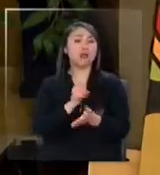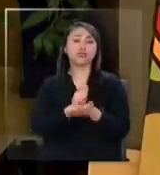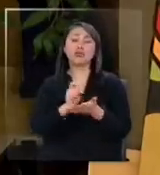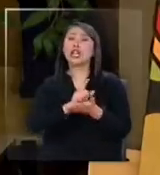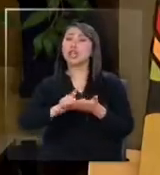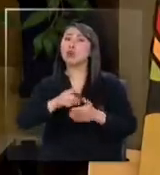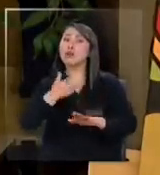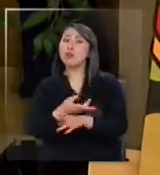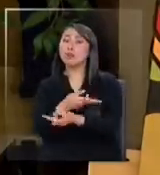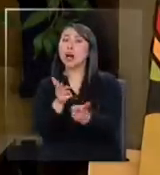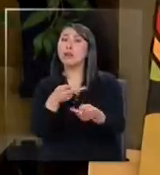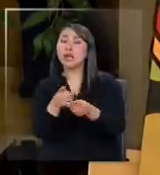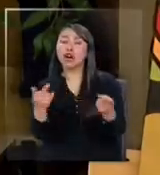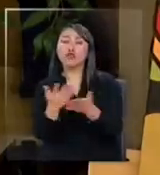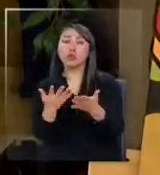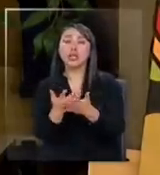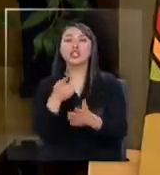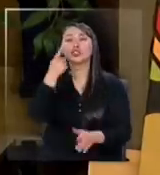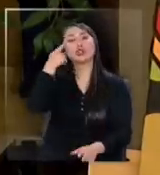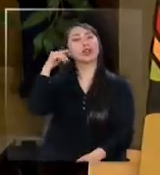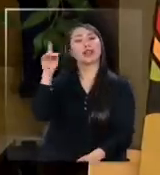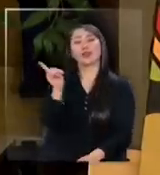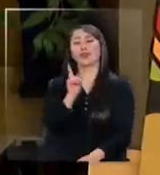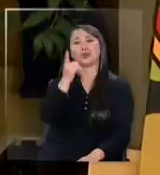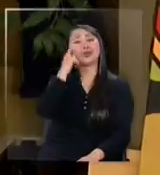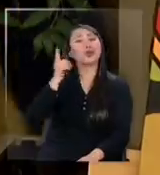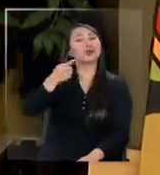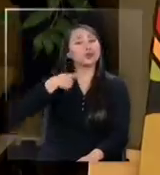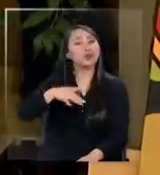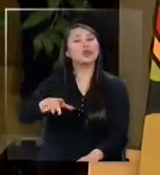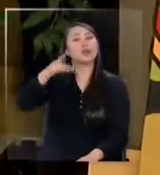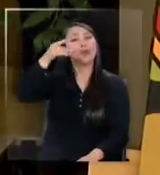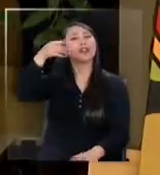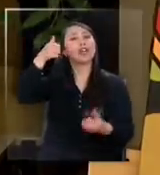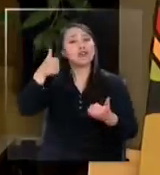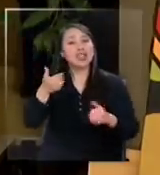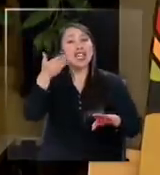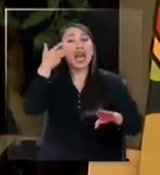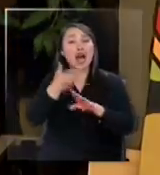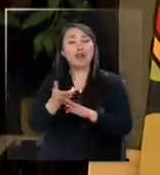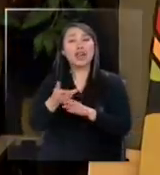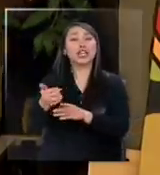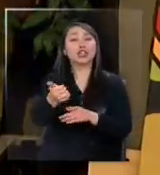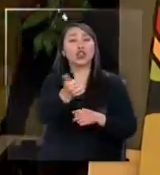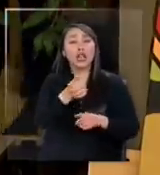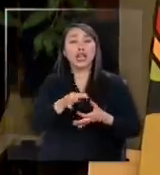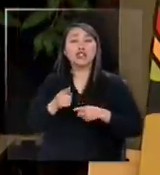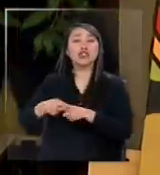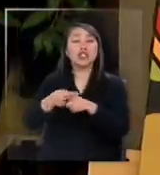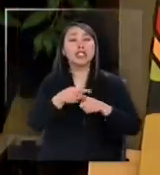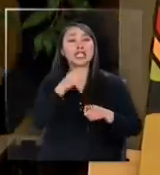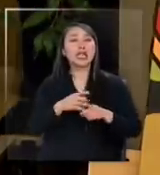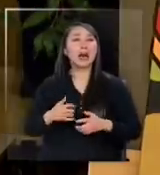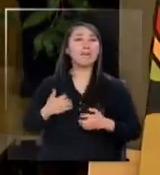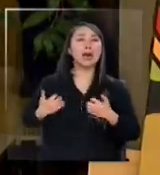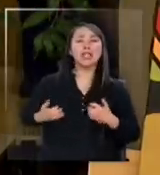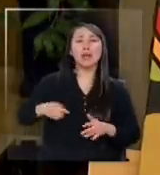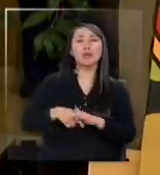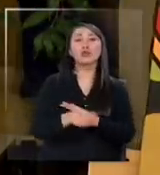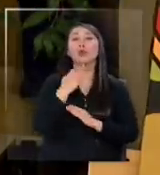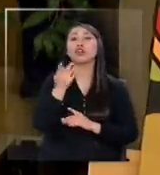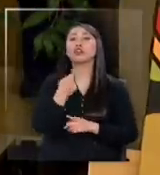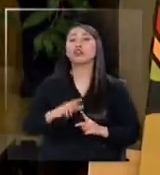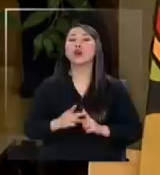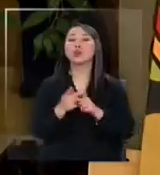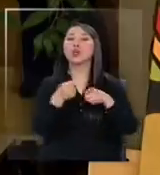al respecto. Y yo creo que no, yo creo que nuestro diagnóstico era acertado. Había un malestar muy profundo en la sociedad chilena porque habíamos construido una sociedad muy